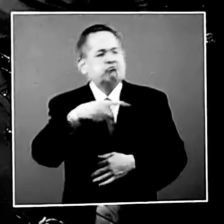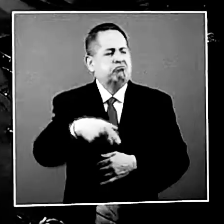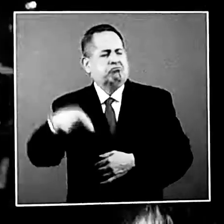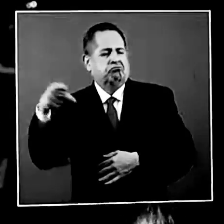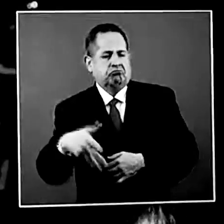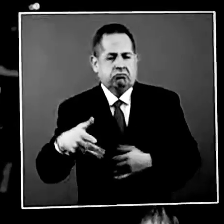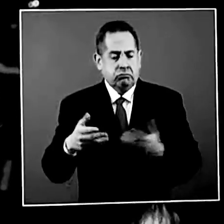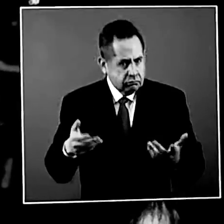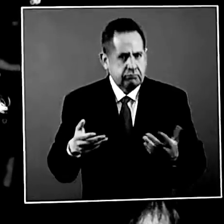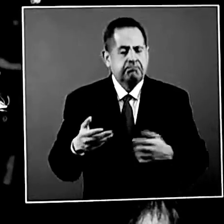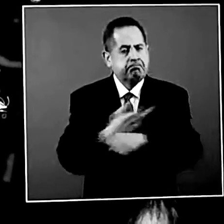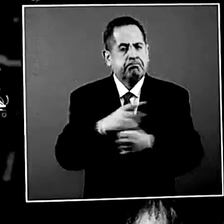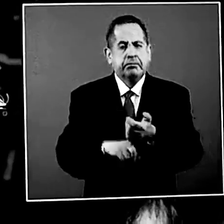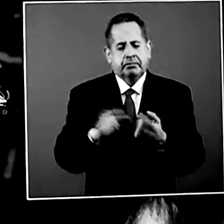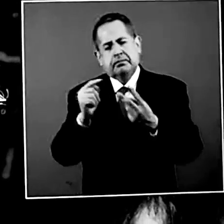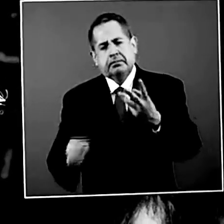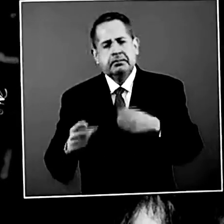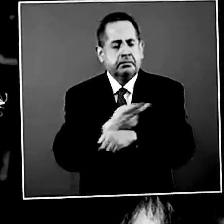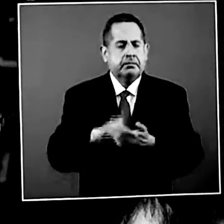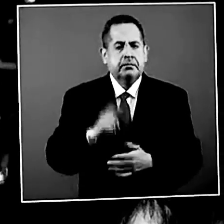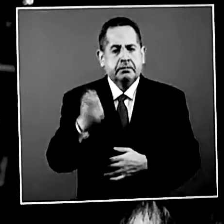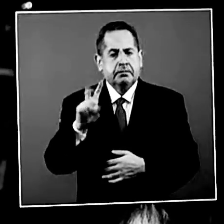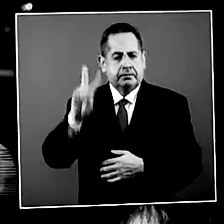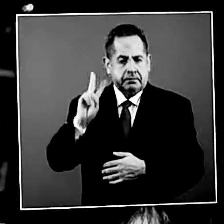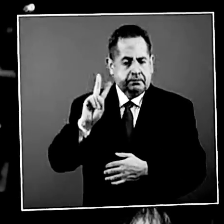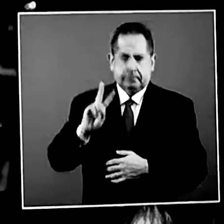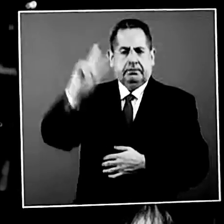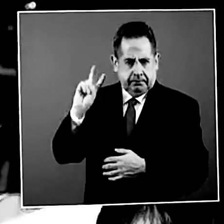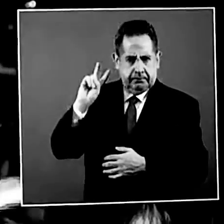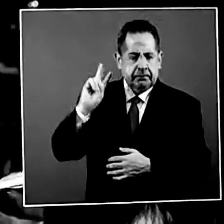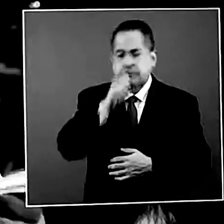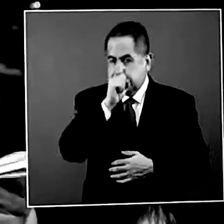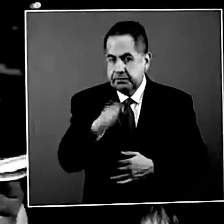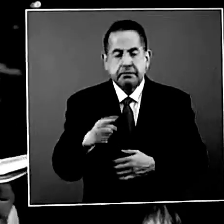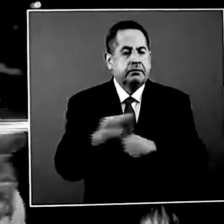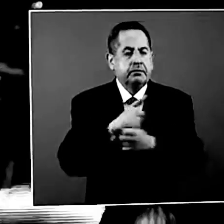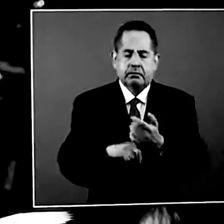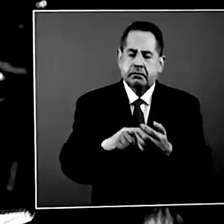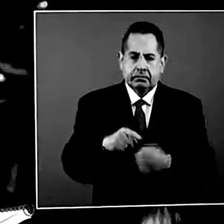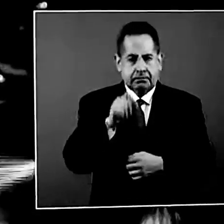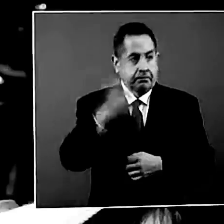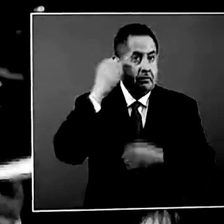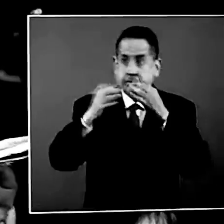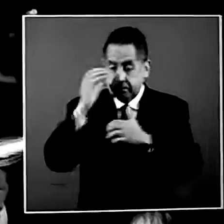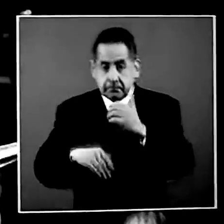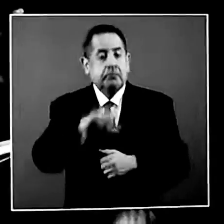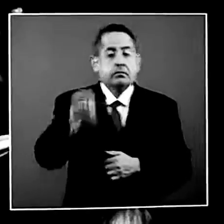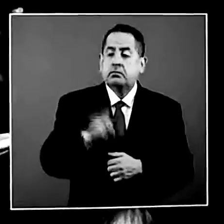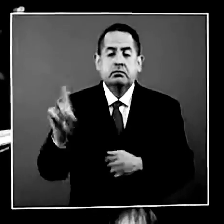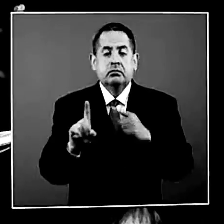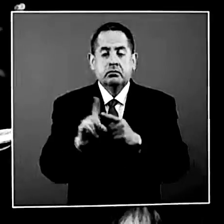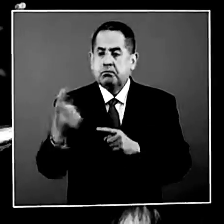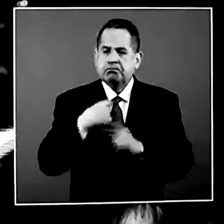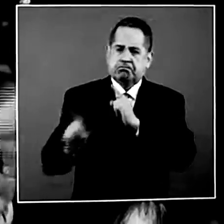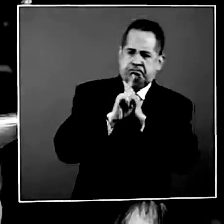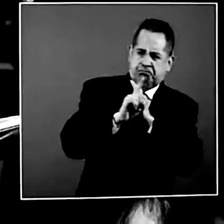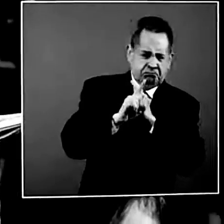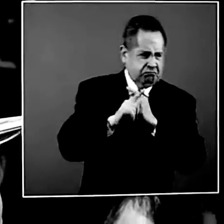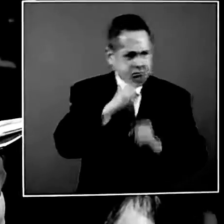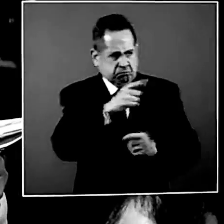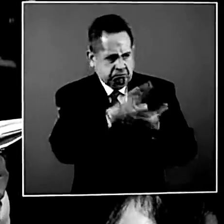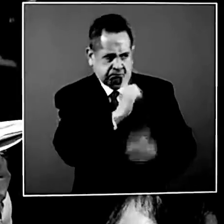información, y pues bueno, sin mencionar otros casos, ¿no? El viernes, de hace 15 días, también sucedió un hecho después de la conferencia, en donde pues incluso hasta me amenazó el señor por